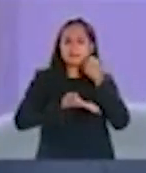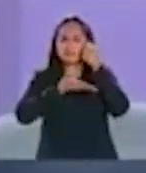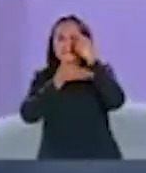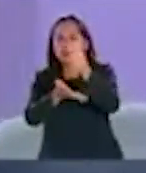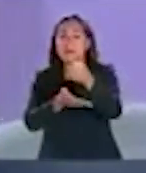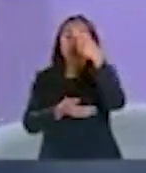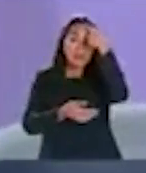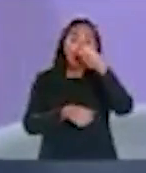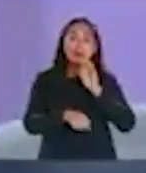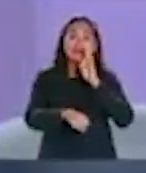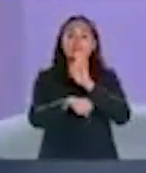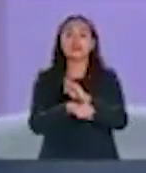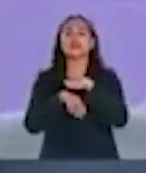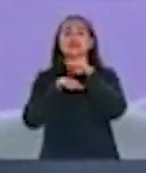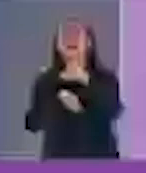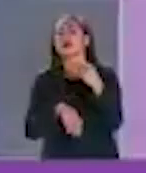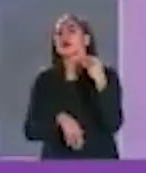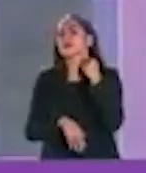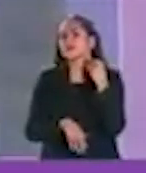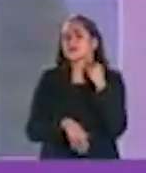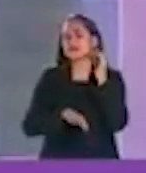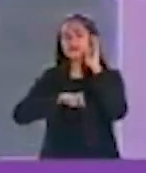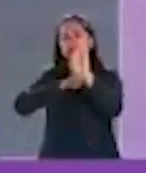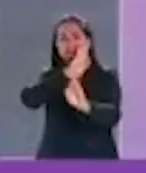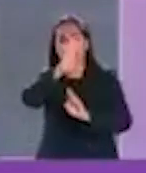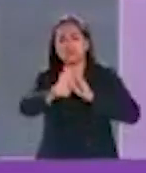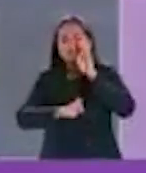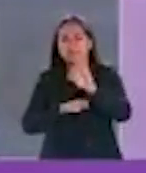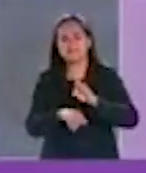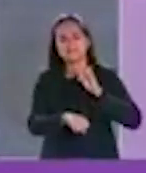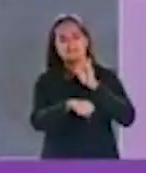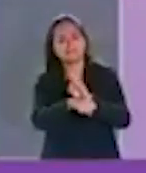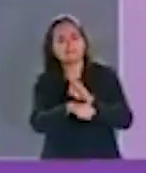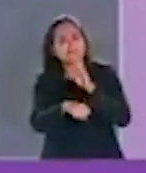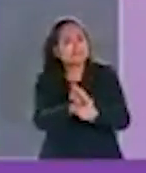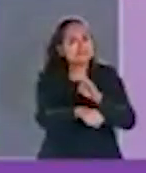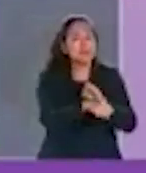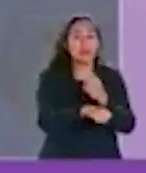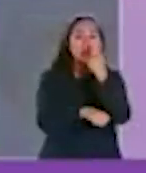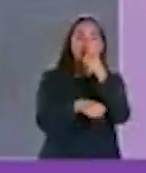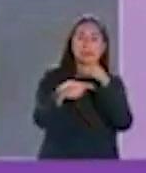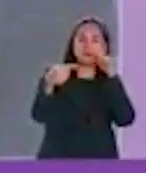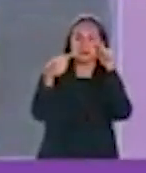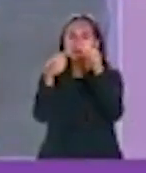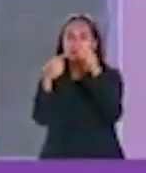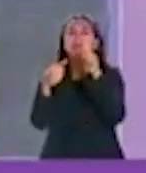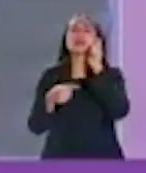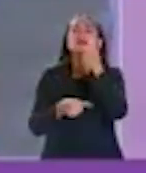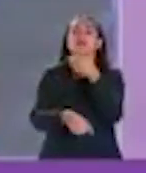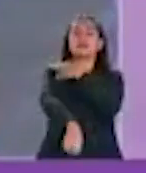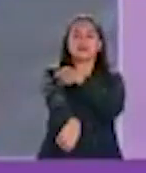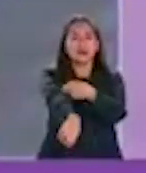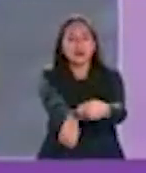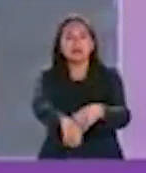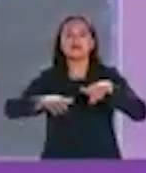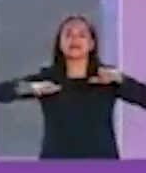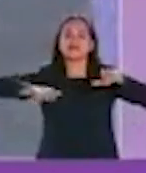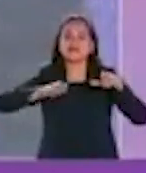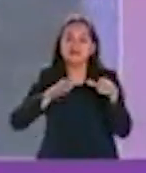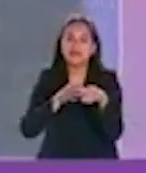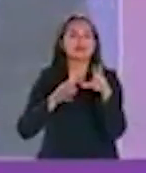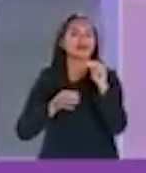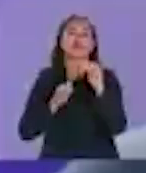y señaladamente en defender el principio de la unidad familiar que no se sigan dividiendo las familias segundo